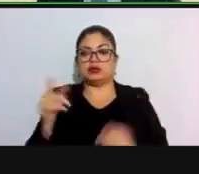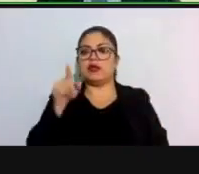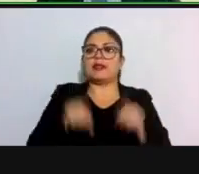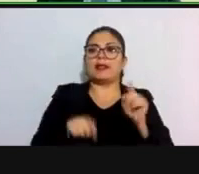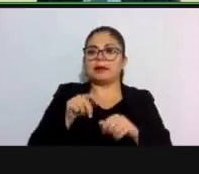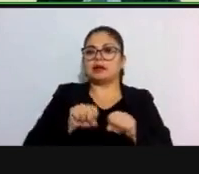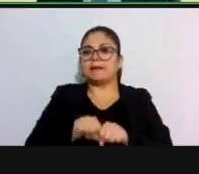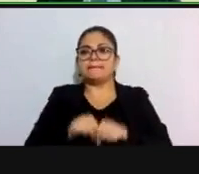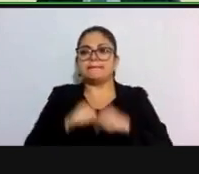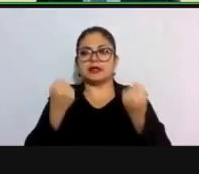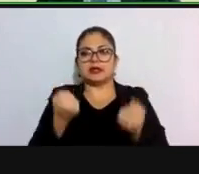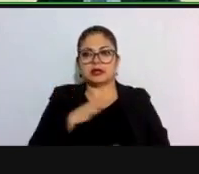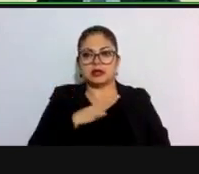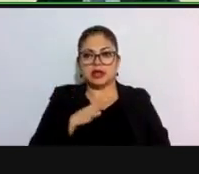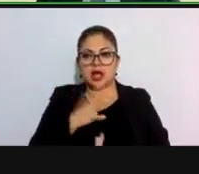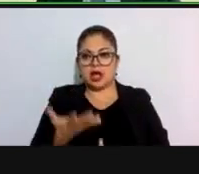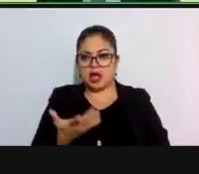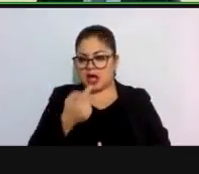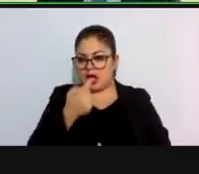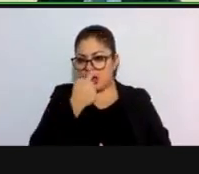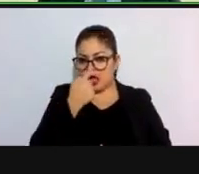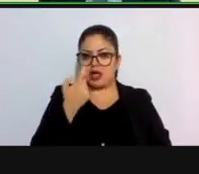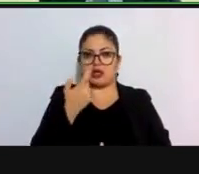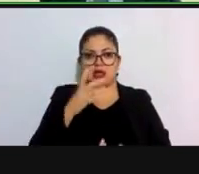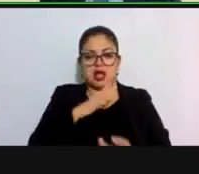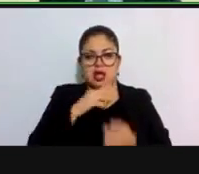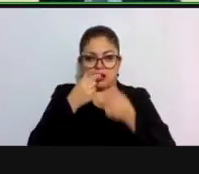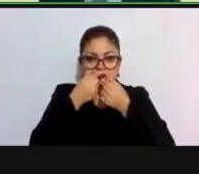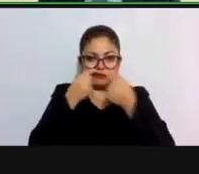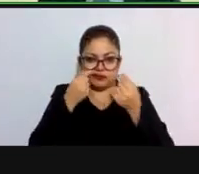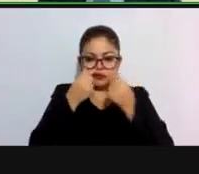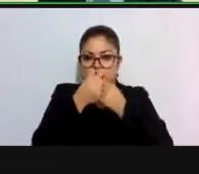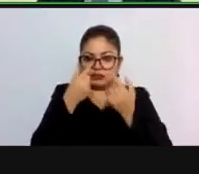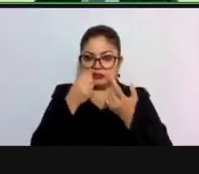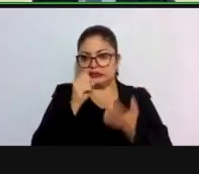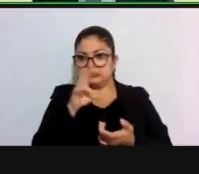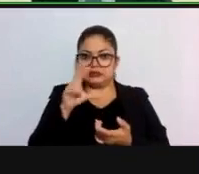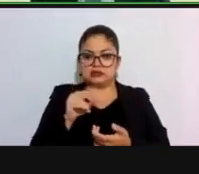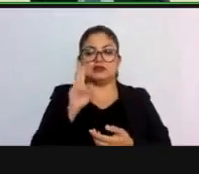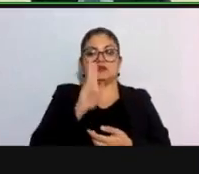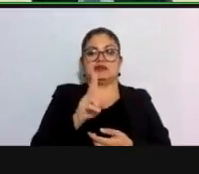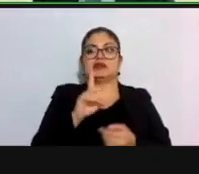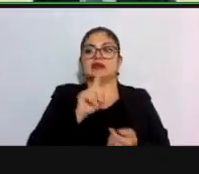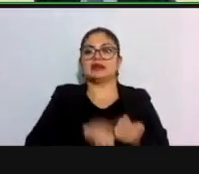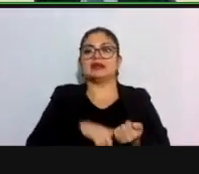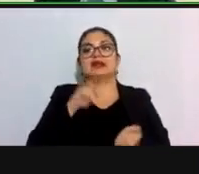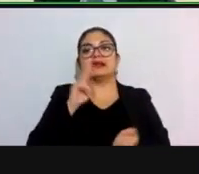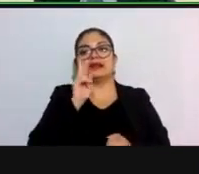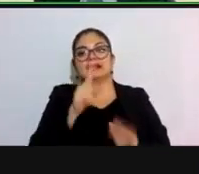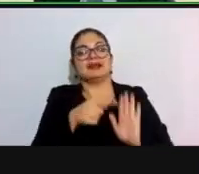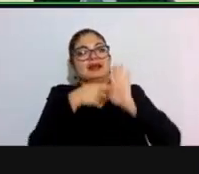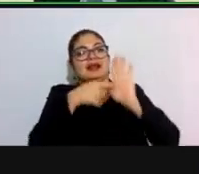estaban desplazados los fragmentos o no. Y así les muestro aquí un tipo de fractura donde se ven los